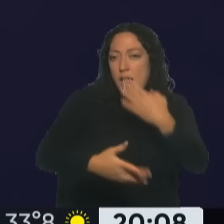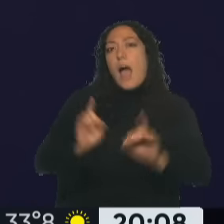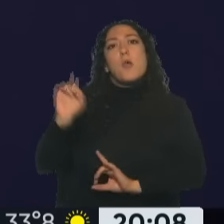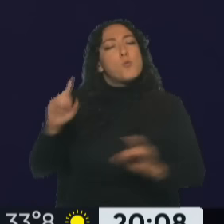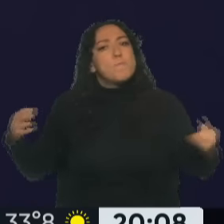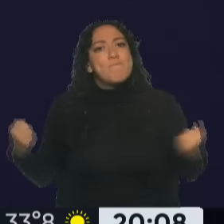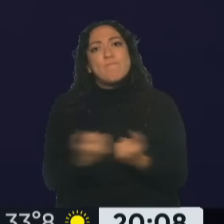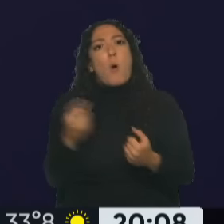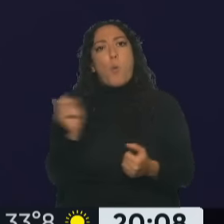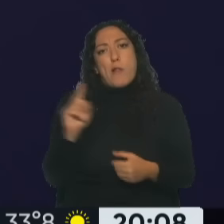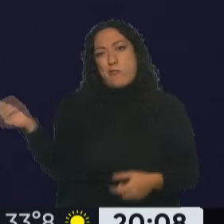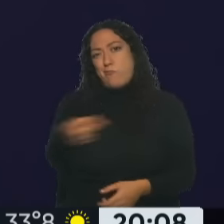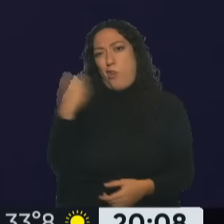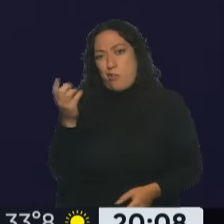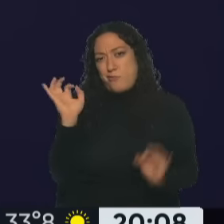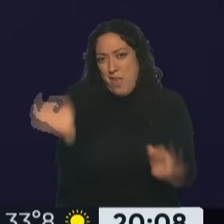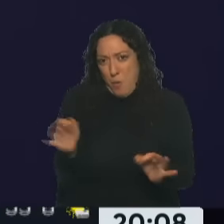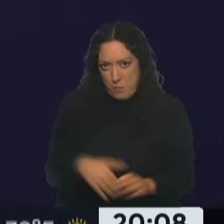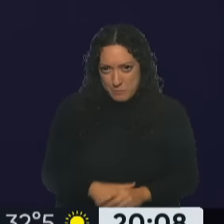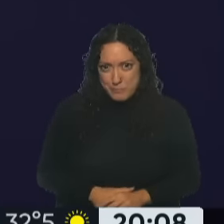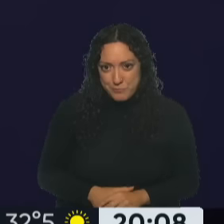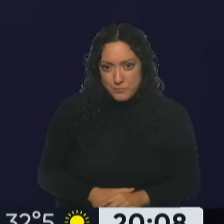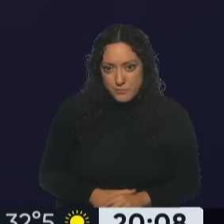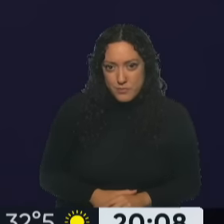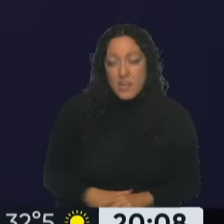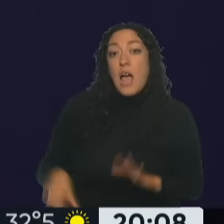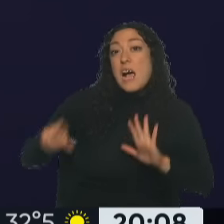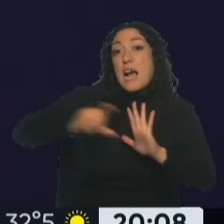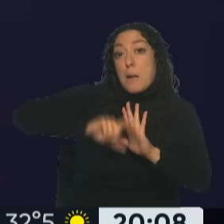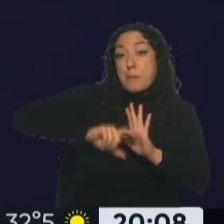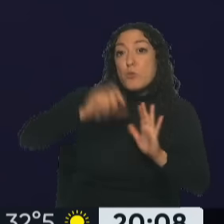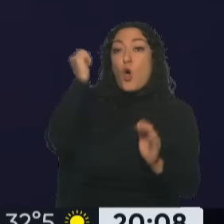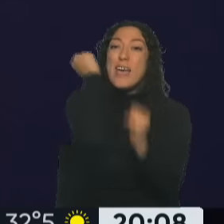como todos saben en lo que es el capítulo